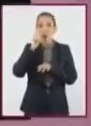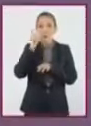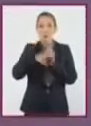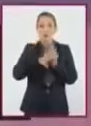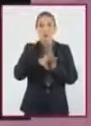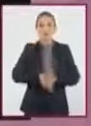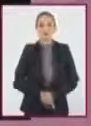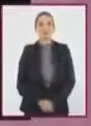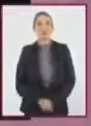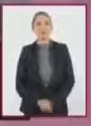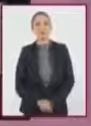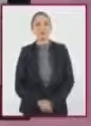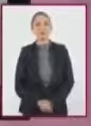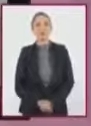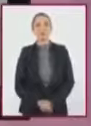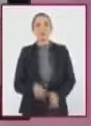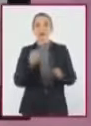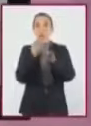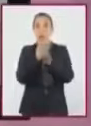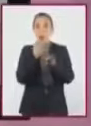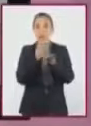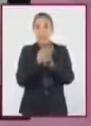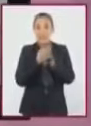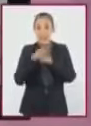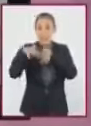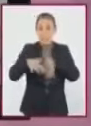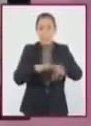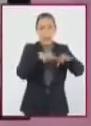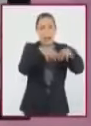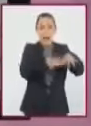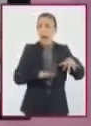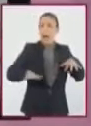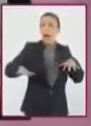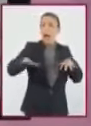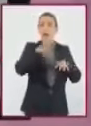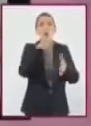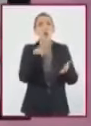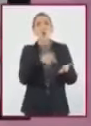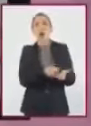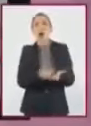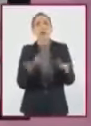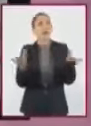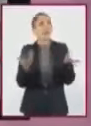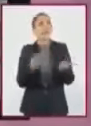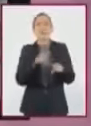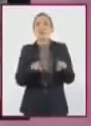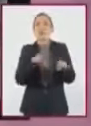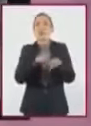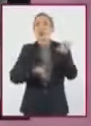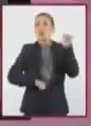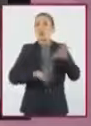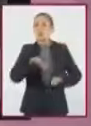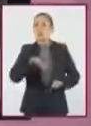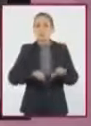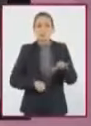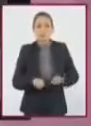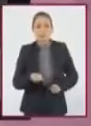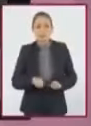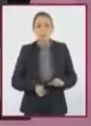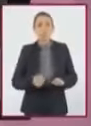siguiente video. En la actualidad, los mares y océanos son espacios en los que desarrollamos diferentes